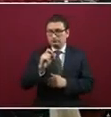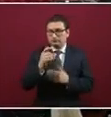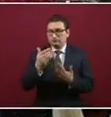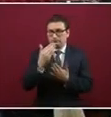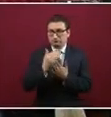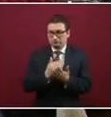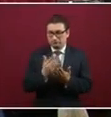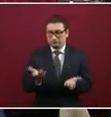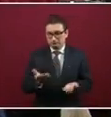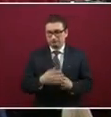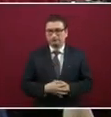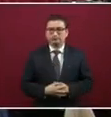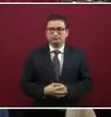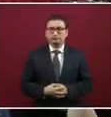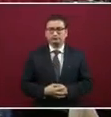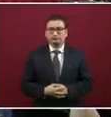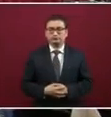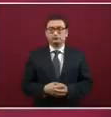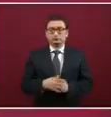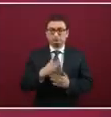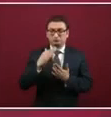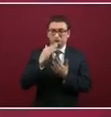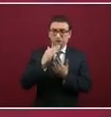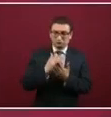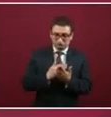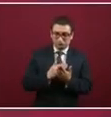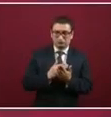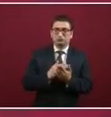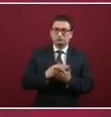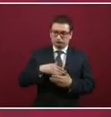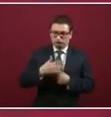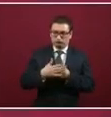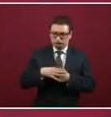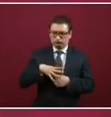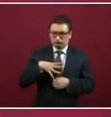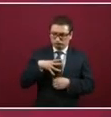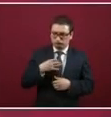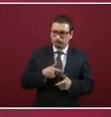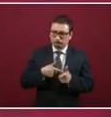luego lo bajamos y lo vamos a seguir bajando, pero